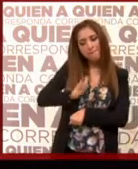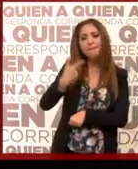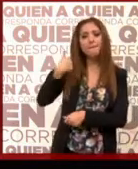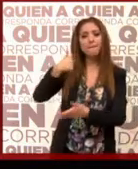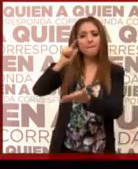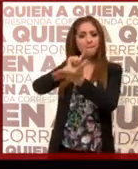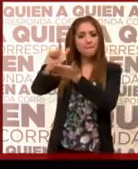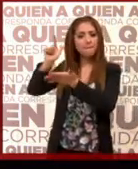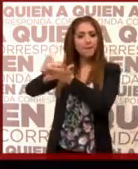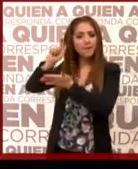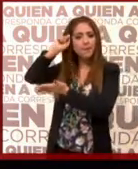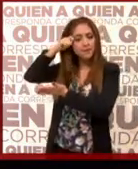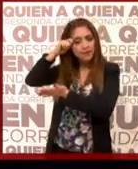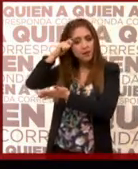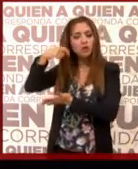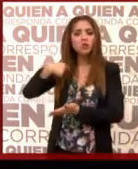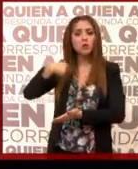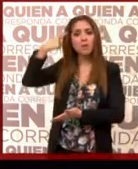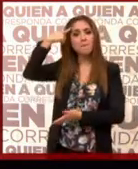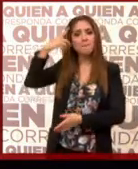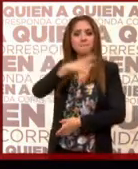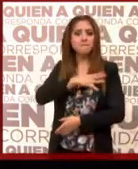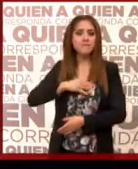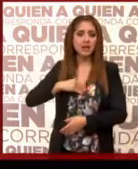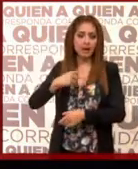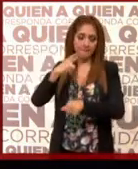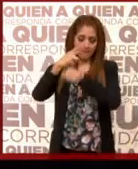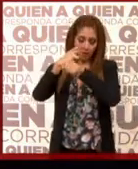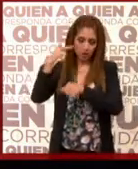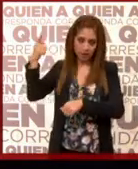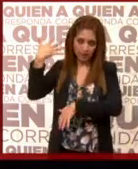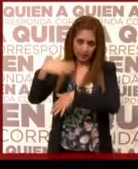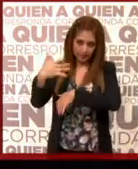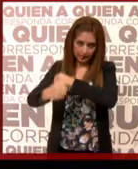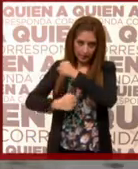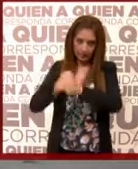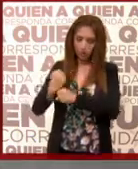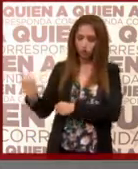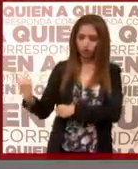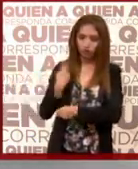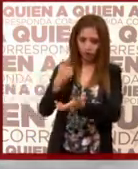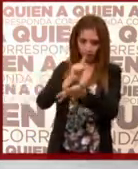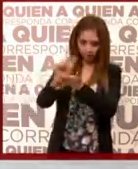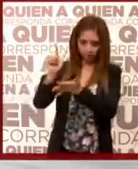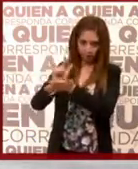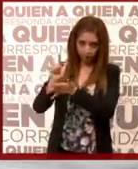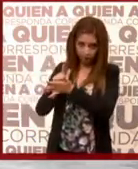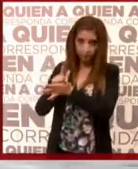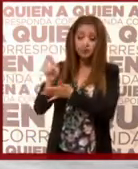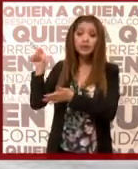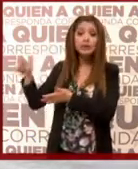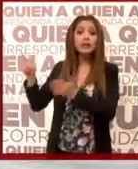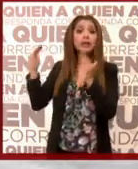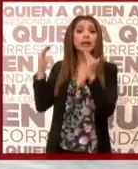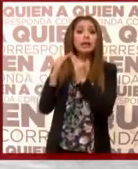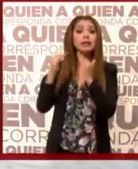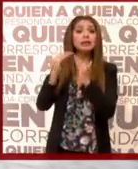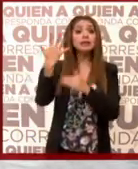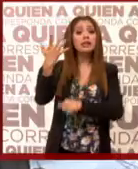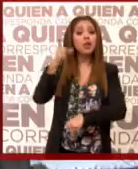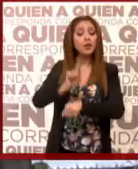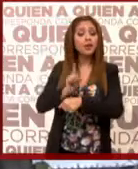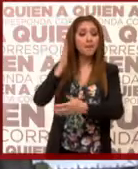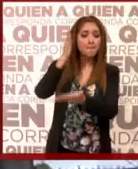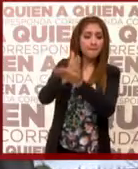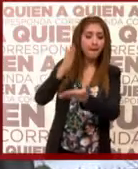ese entonces yo me llevaba a mi hija mayor de 15 años. Ella me ayudaba a hacer la limpieza. Esta es la casa donde ambas acudían 5 días a la semana.